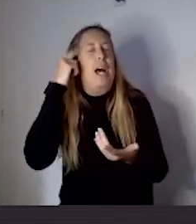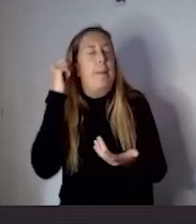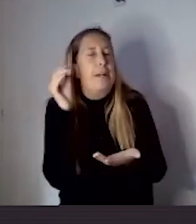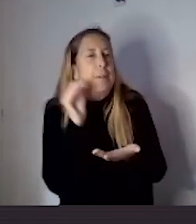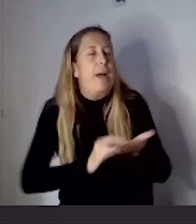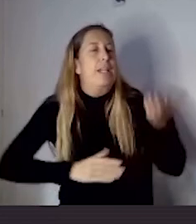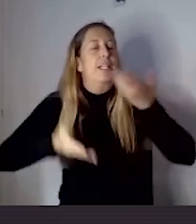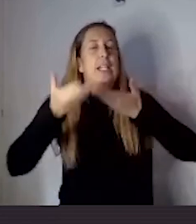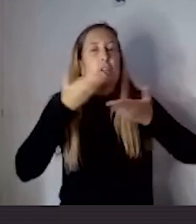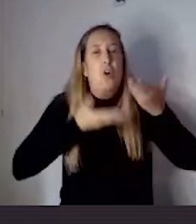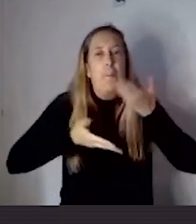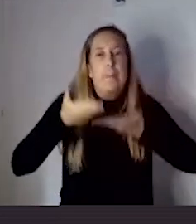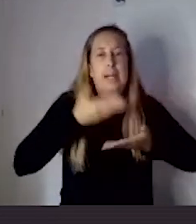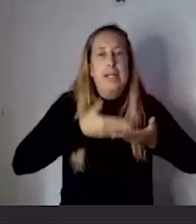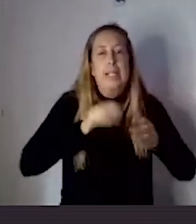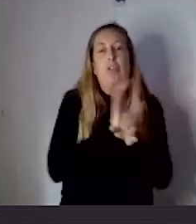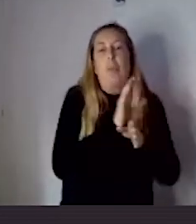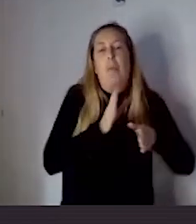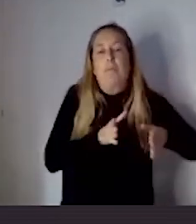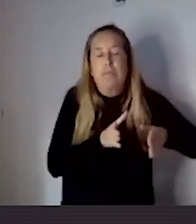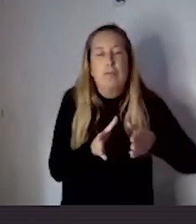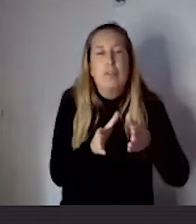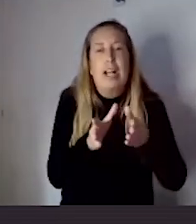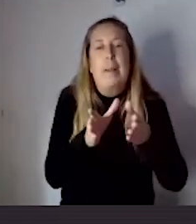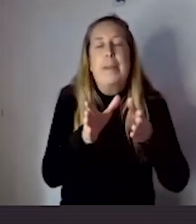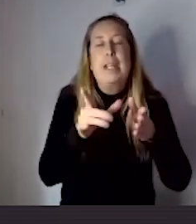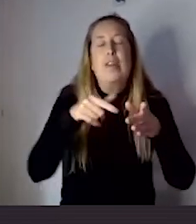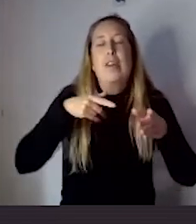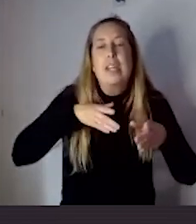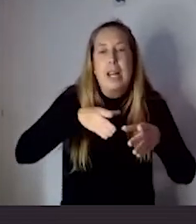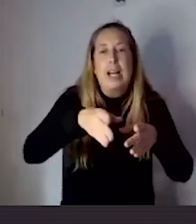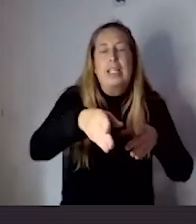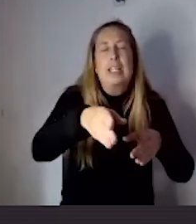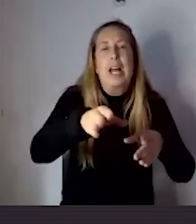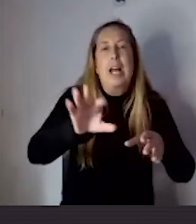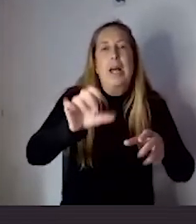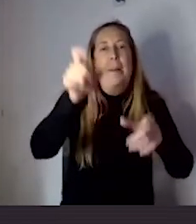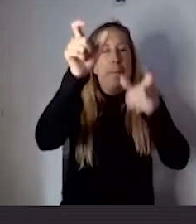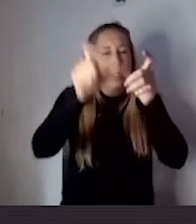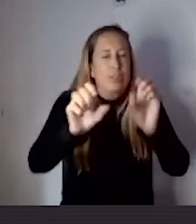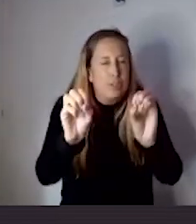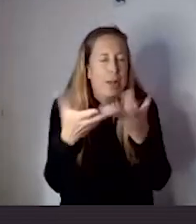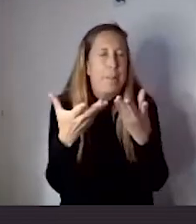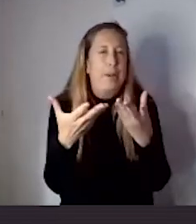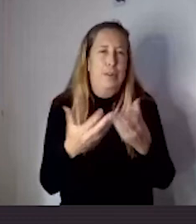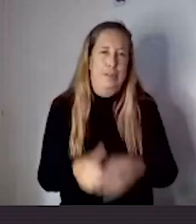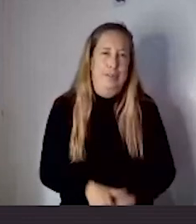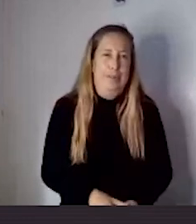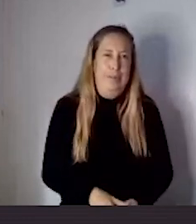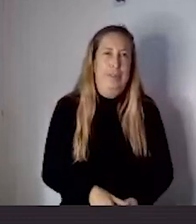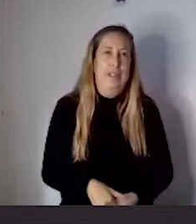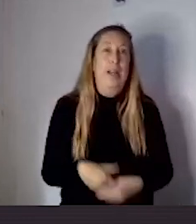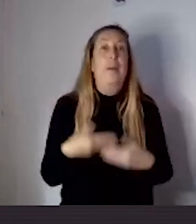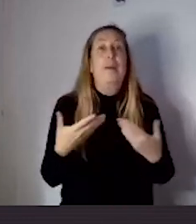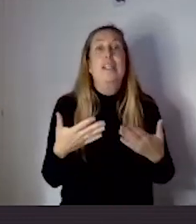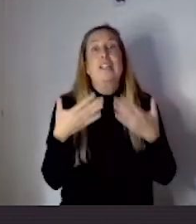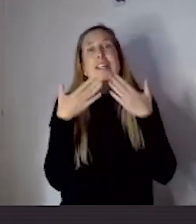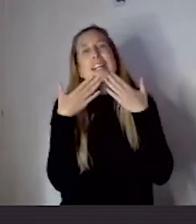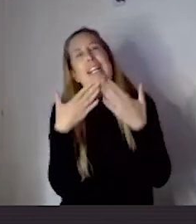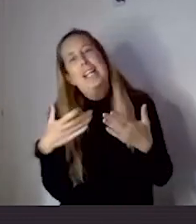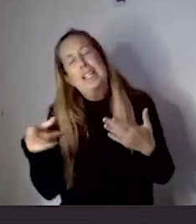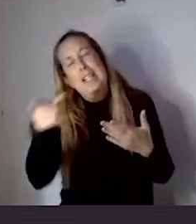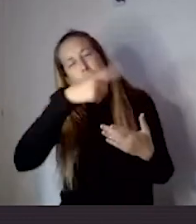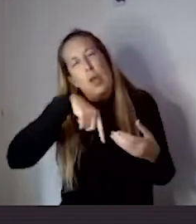camino de ser mejor persona a través de estas tecnologías ahí le doy las gracias por unirse a nosotros y